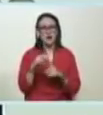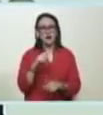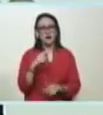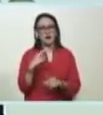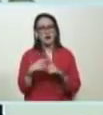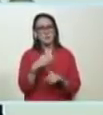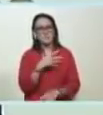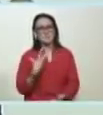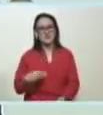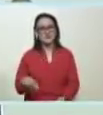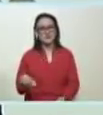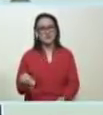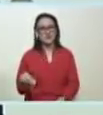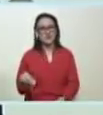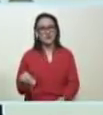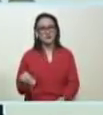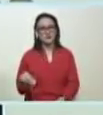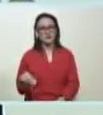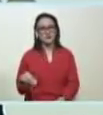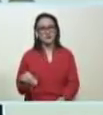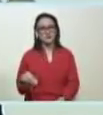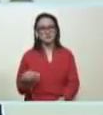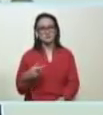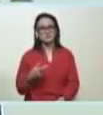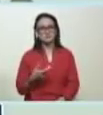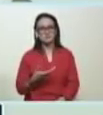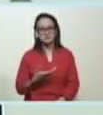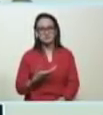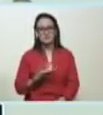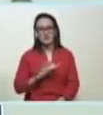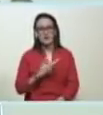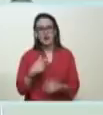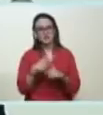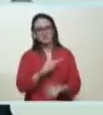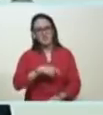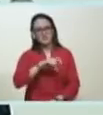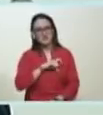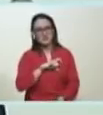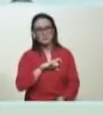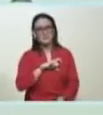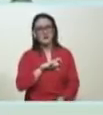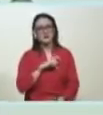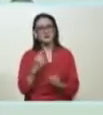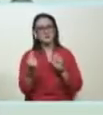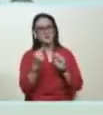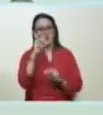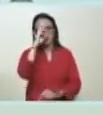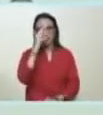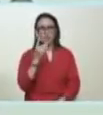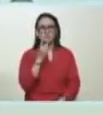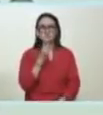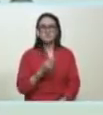expresidente Jorge Luis Rodríguez Zapatero al diálogo en República Dominicana.